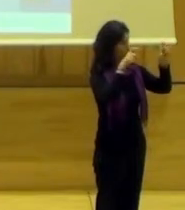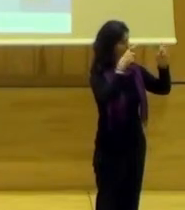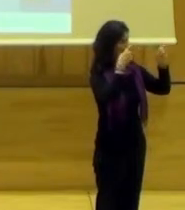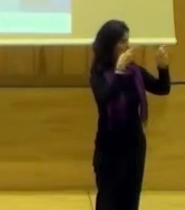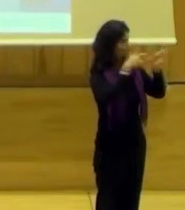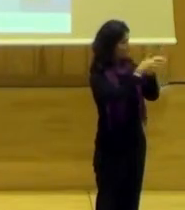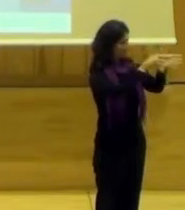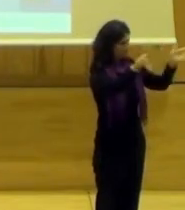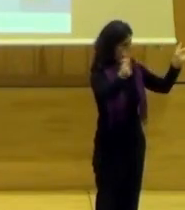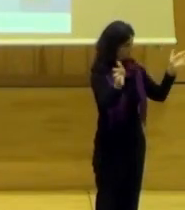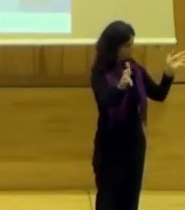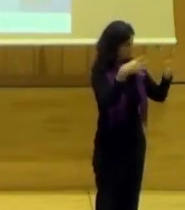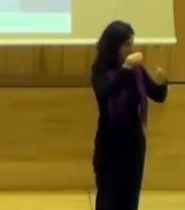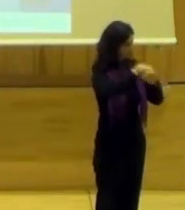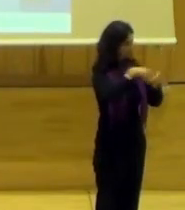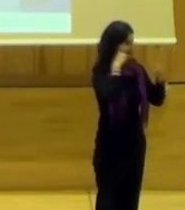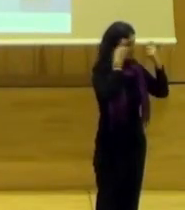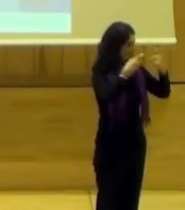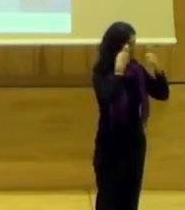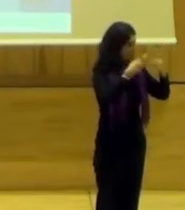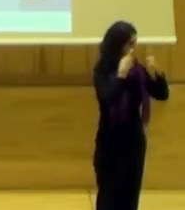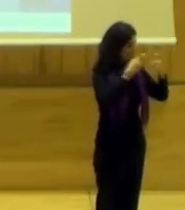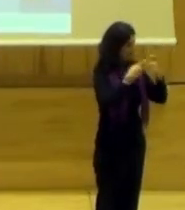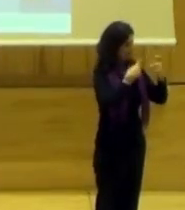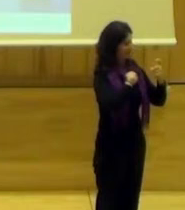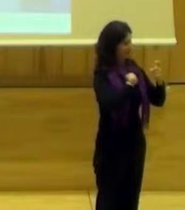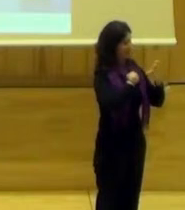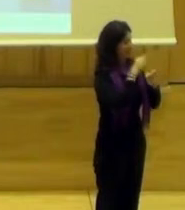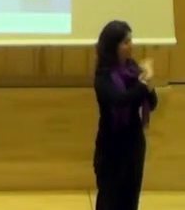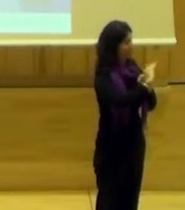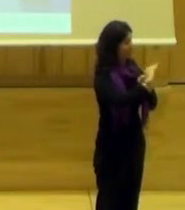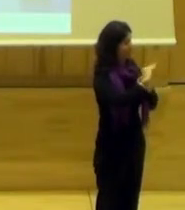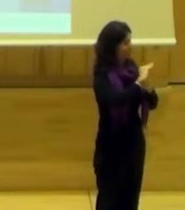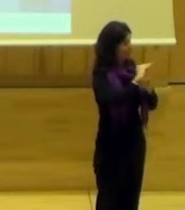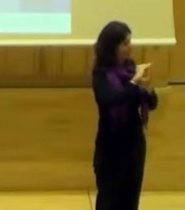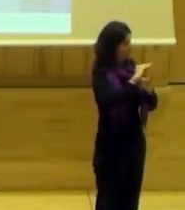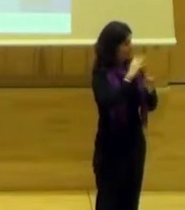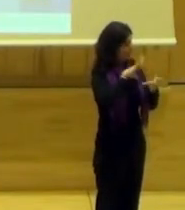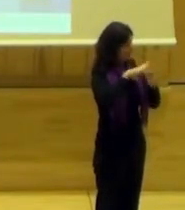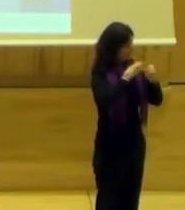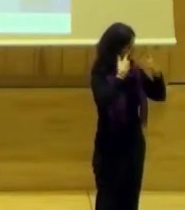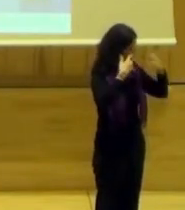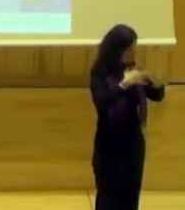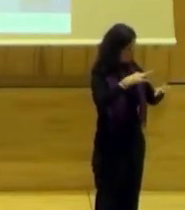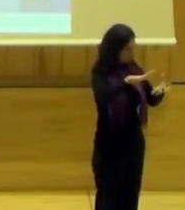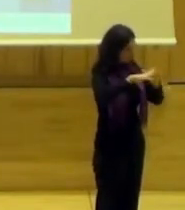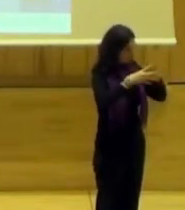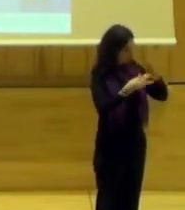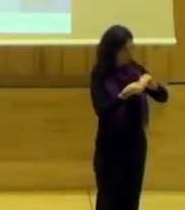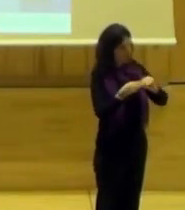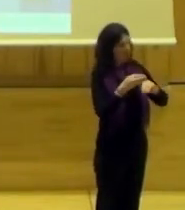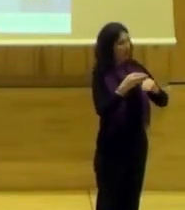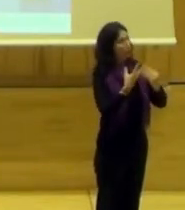holístico en su dimensión que pretende acercar su realidad a, digamos, bajo una serie de premisas, haciendo una